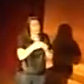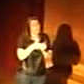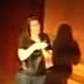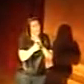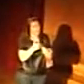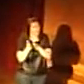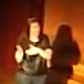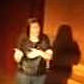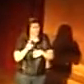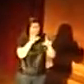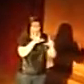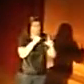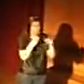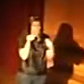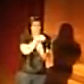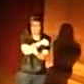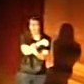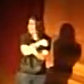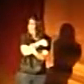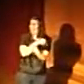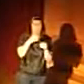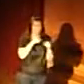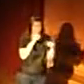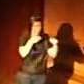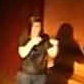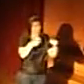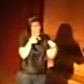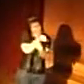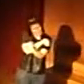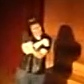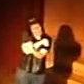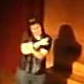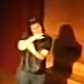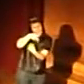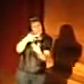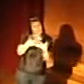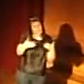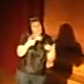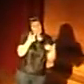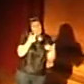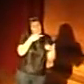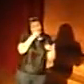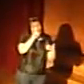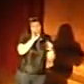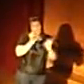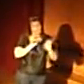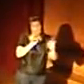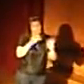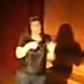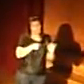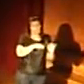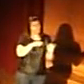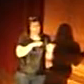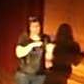cuadro ese es el reverso y en lo que tiene escrito lo que tiene escrito en él y ven como antigüedades de España es algo ya